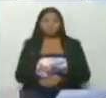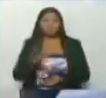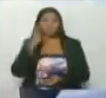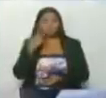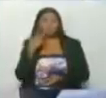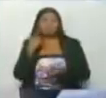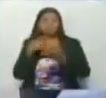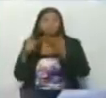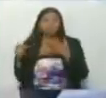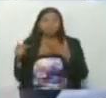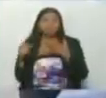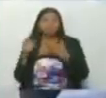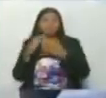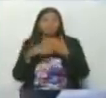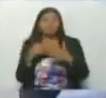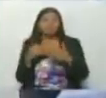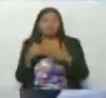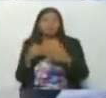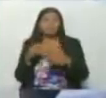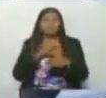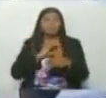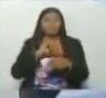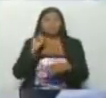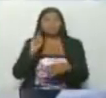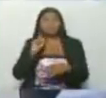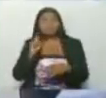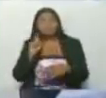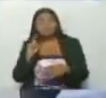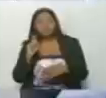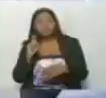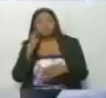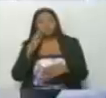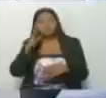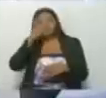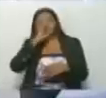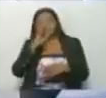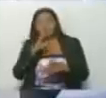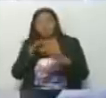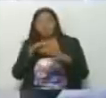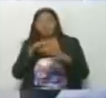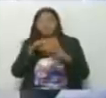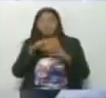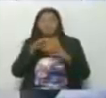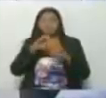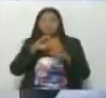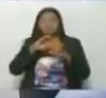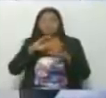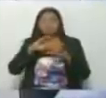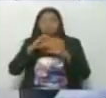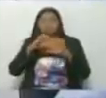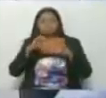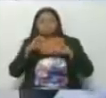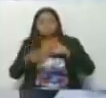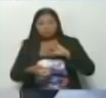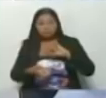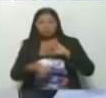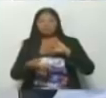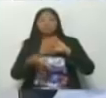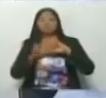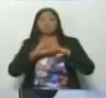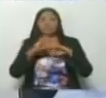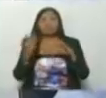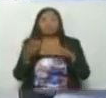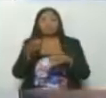cuales la unidad necesaria como el ejemplo de barinas se fracturó precisamente con esas candidaturas que salieron airosas